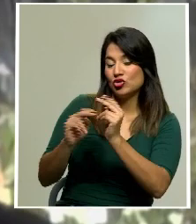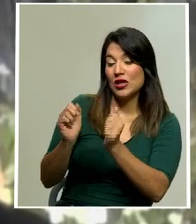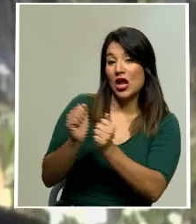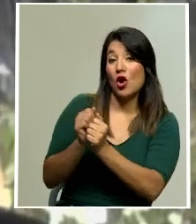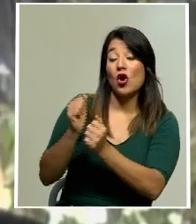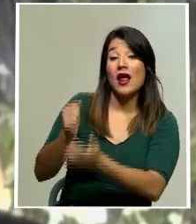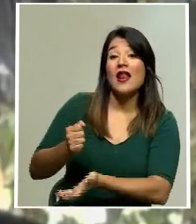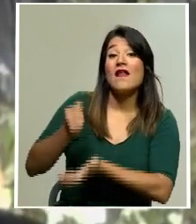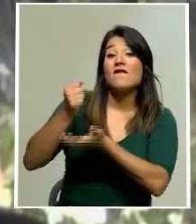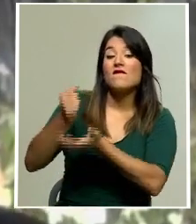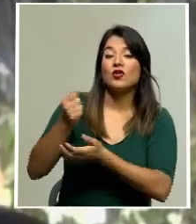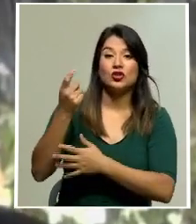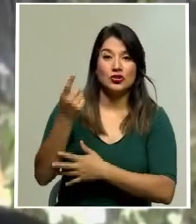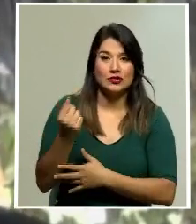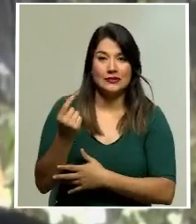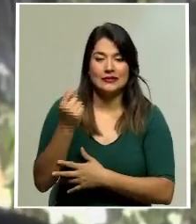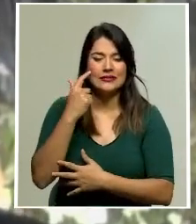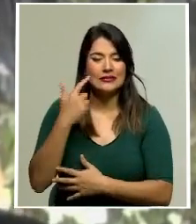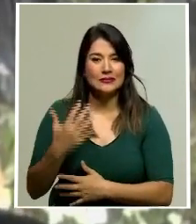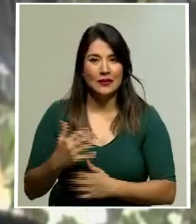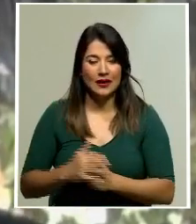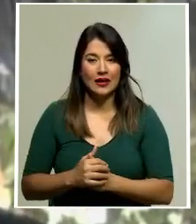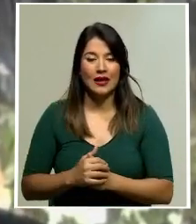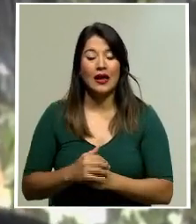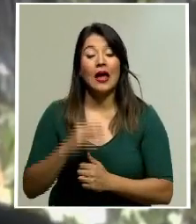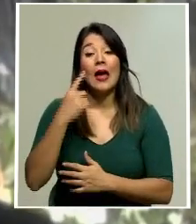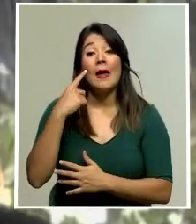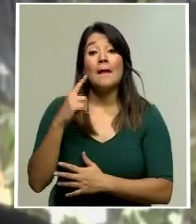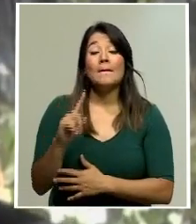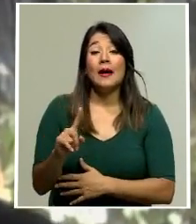para no solo que no haya